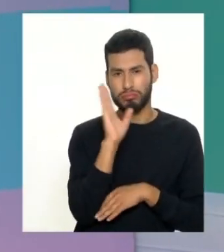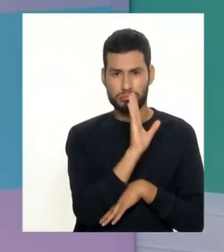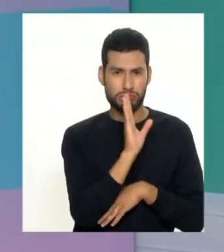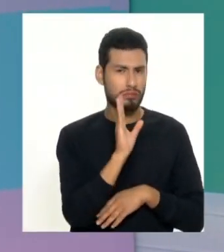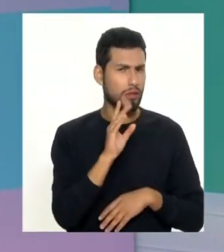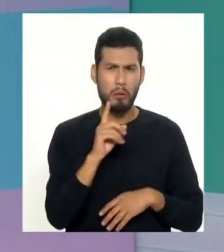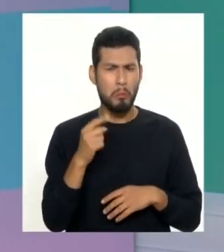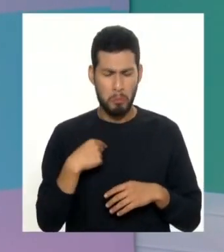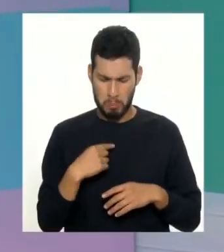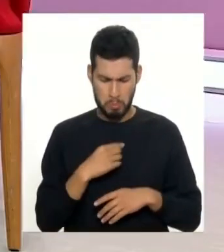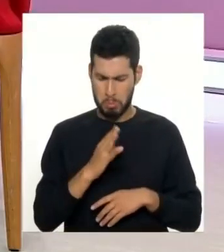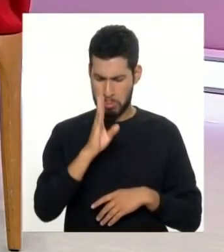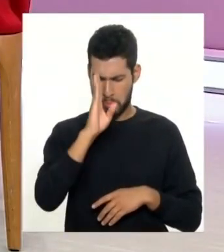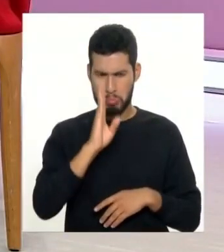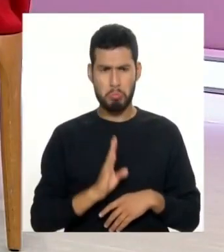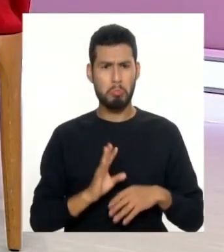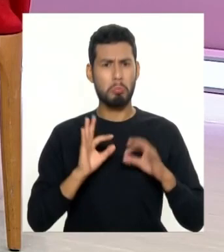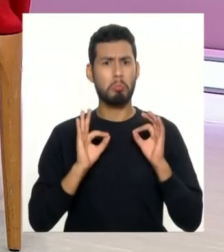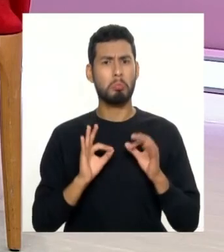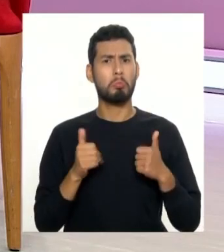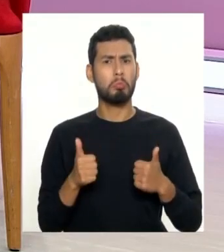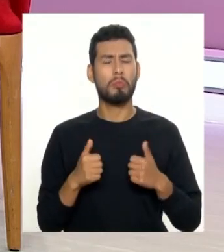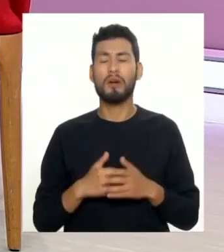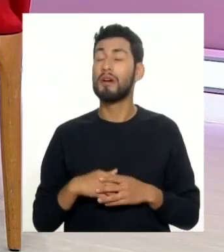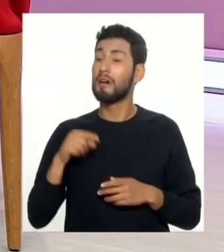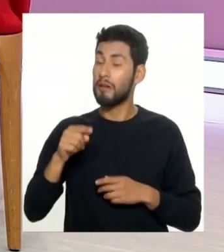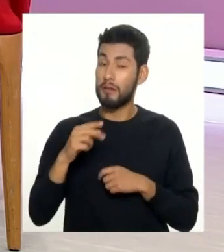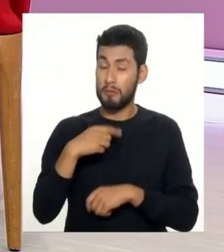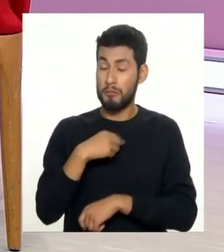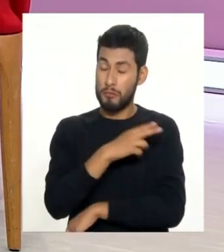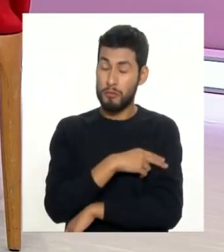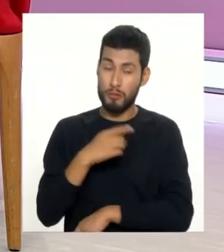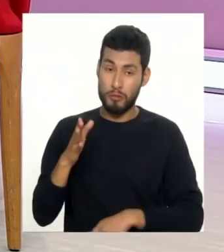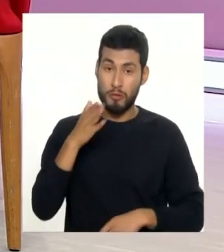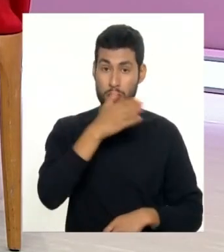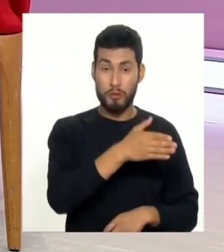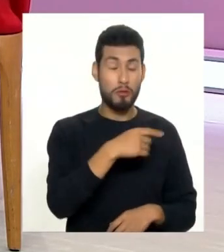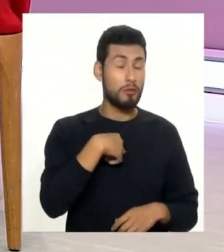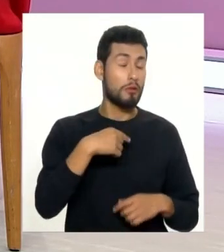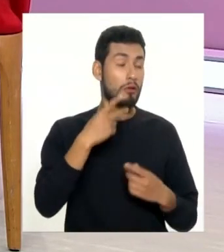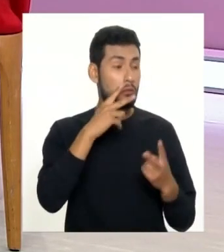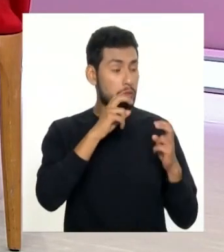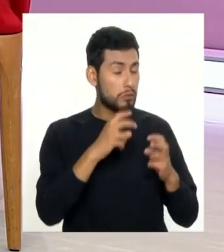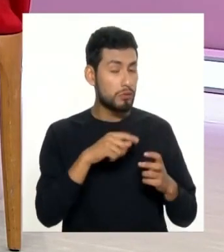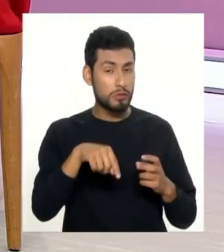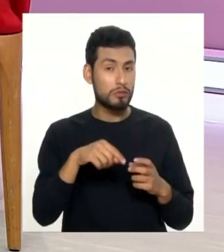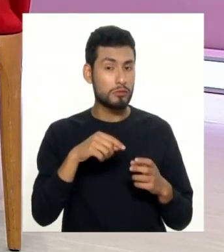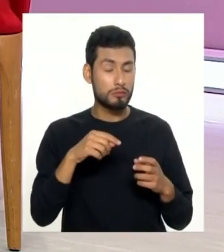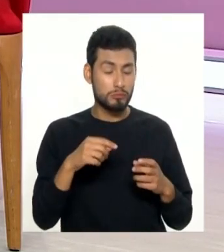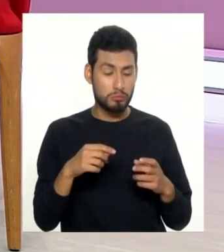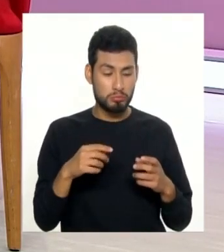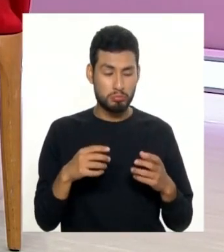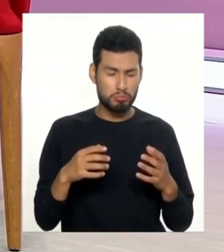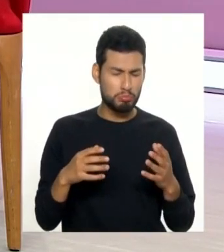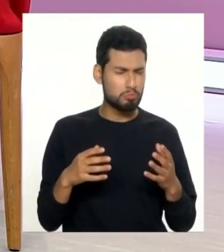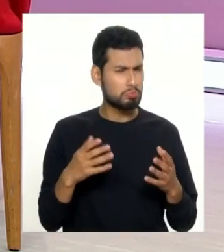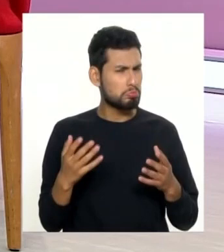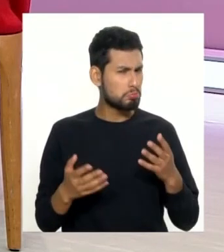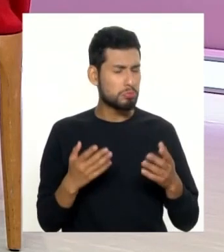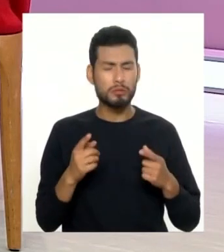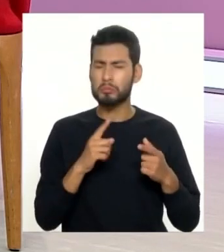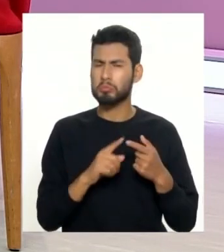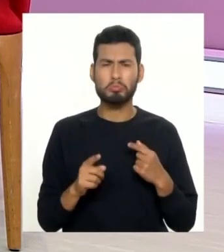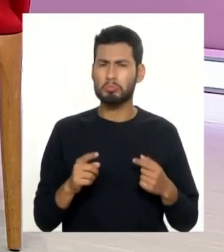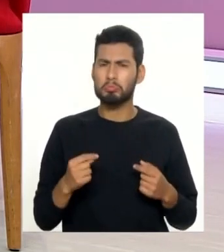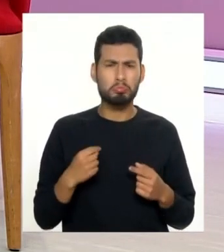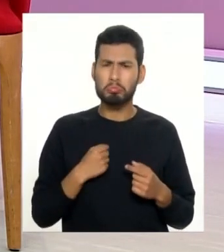ido mucho al Hospital Vigil cuando era en el Callao, me recetaron plantillas ortopédicas, pero no